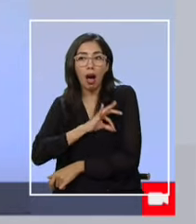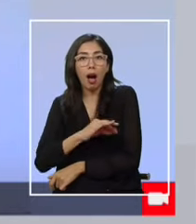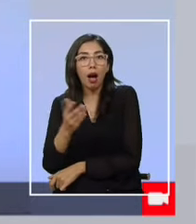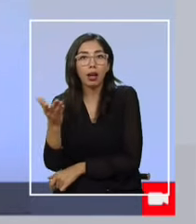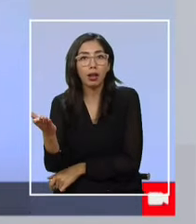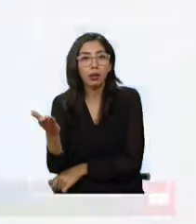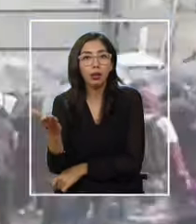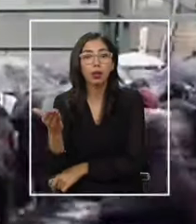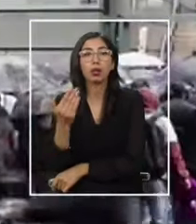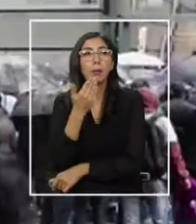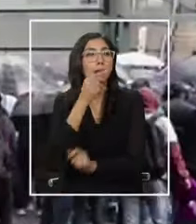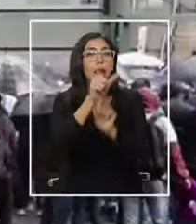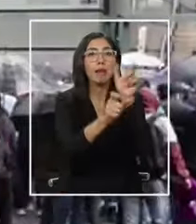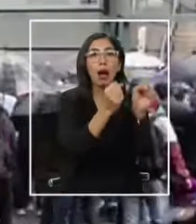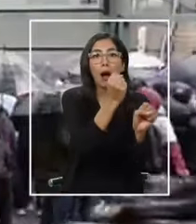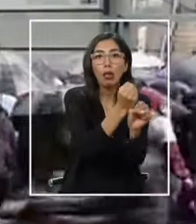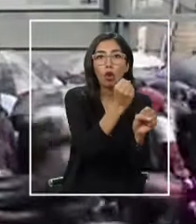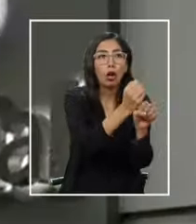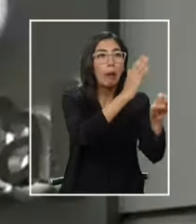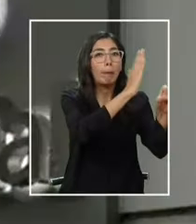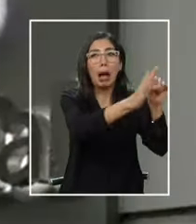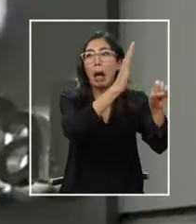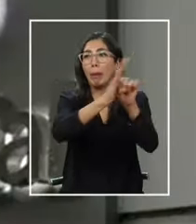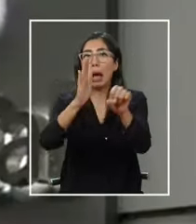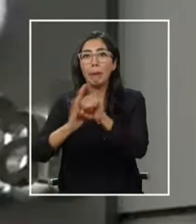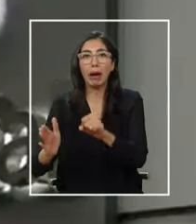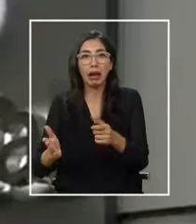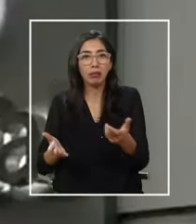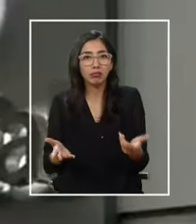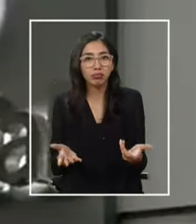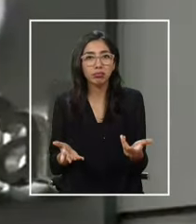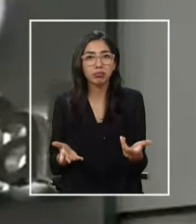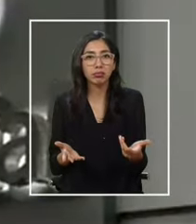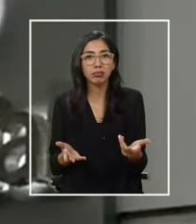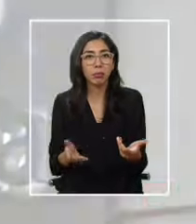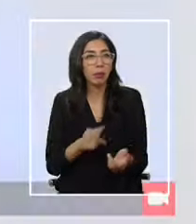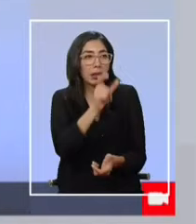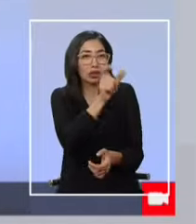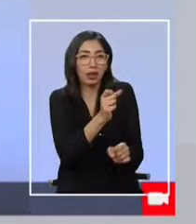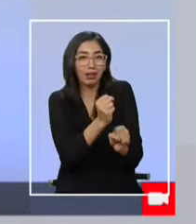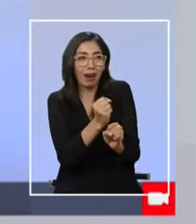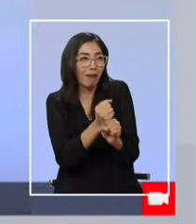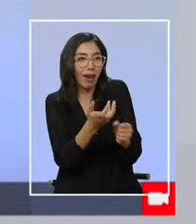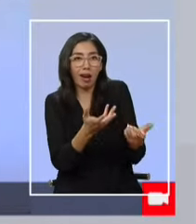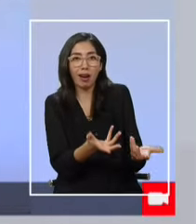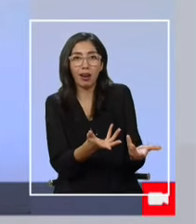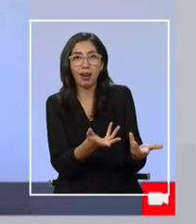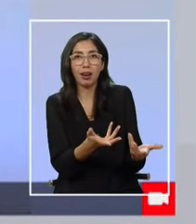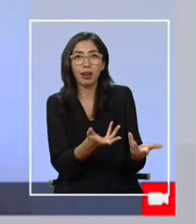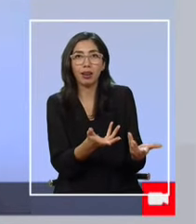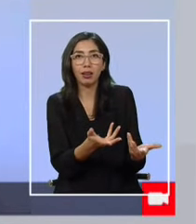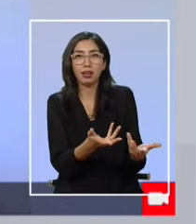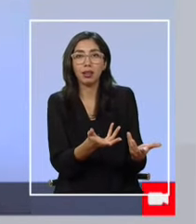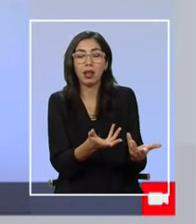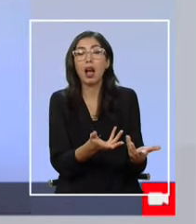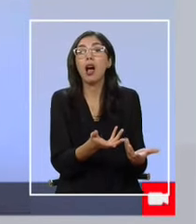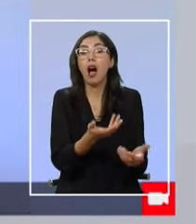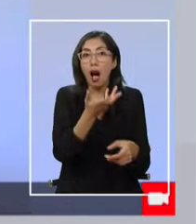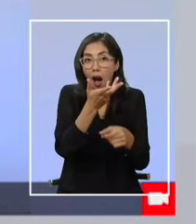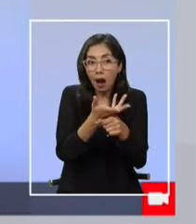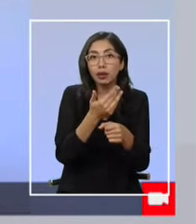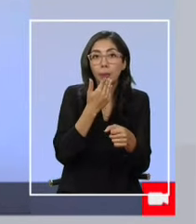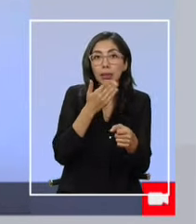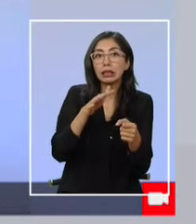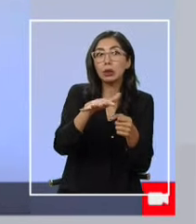en este caso, empleados, que en algunos casos cumplen una función, trabajan. Puede darse, digamos, casos donde